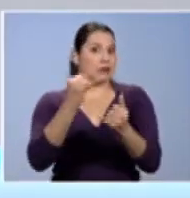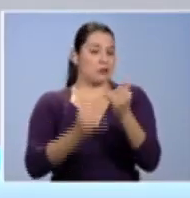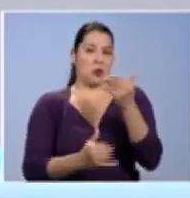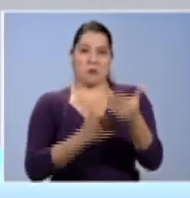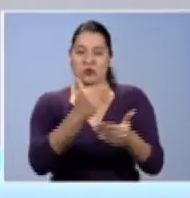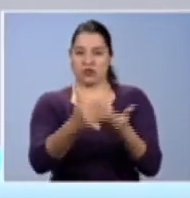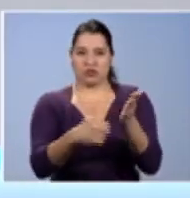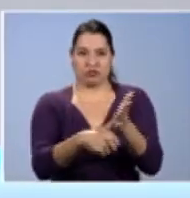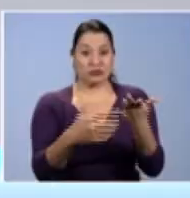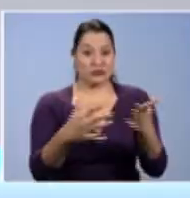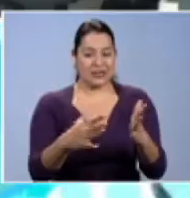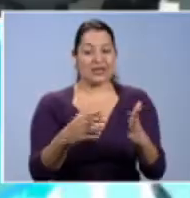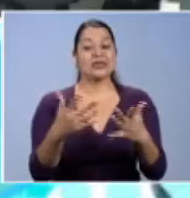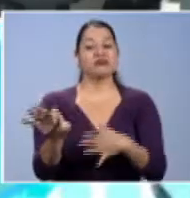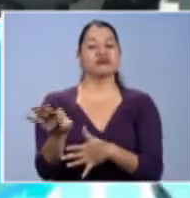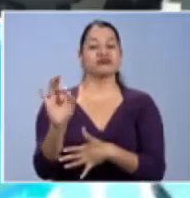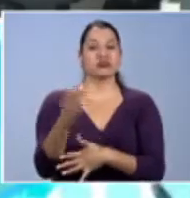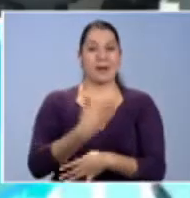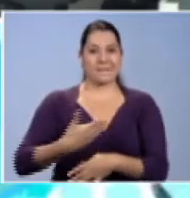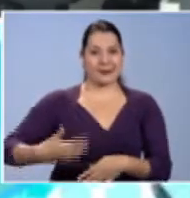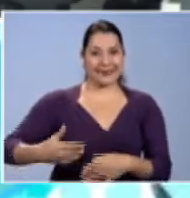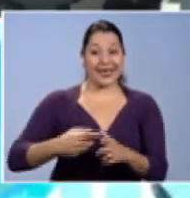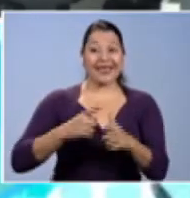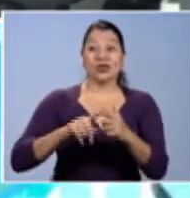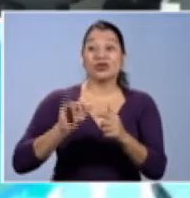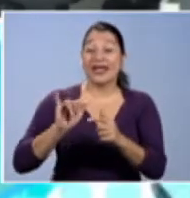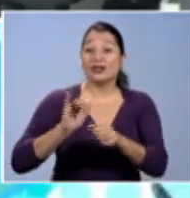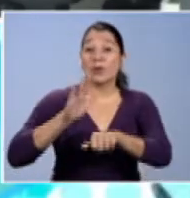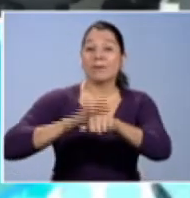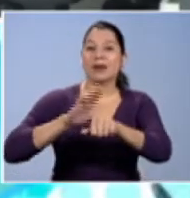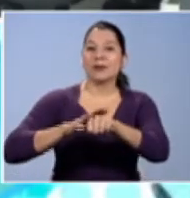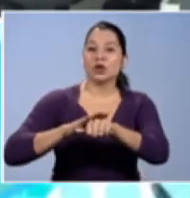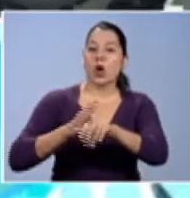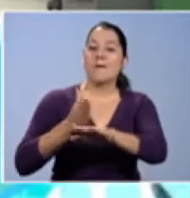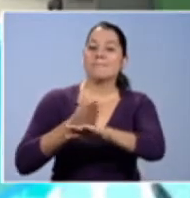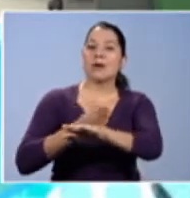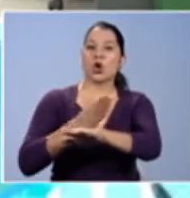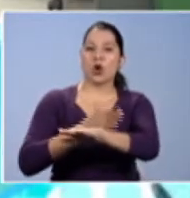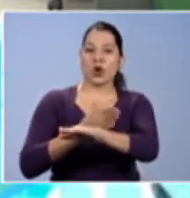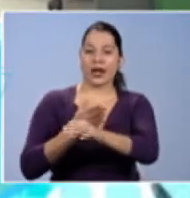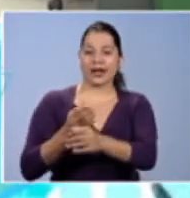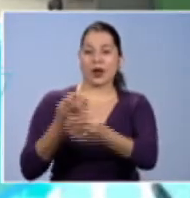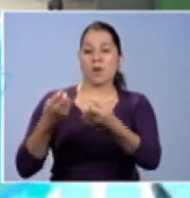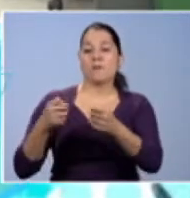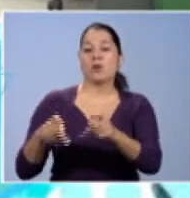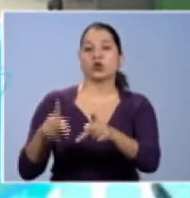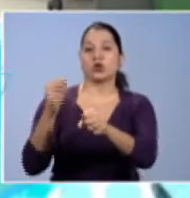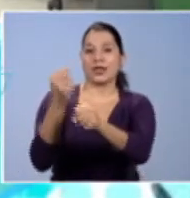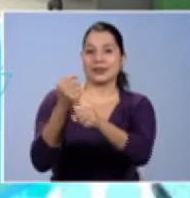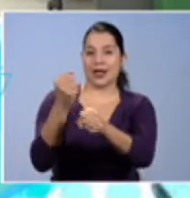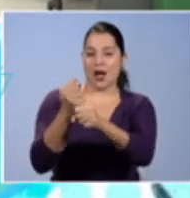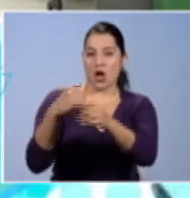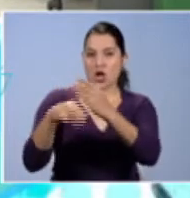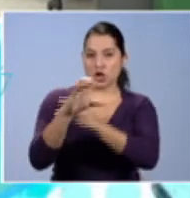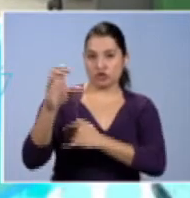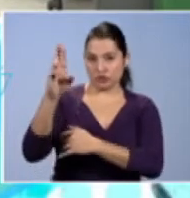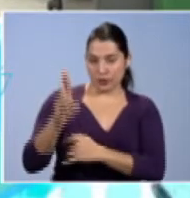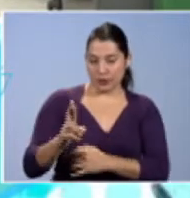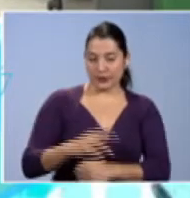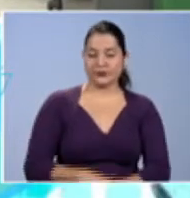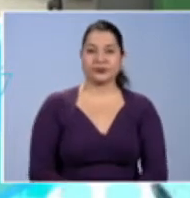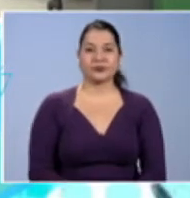presidente electo y esto ha hecho que la expectativa de empleo haya subido a nivel nacional, a nivel mundial, pero a nivel nacional por este aspecto que usted señala